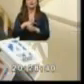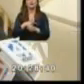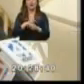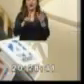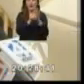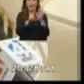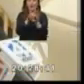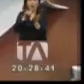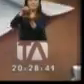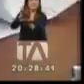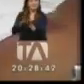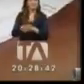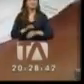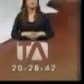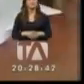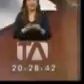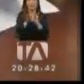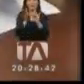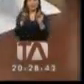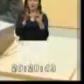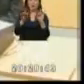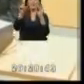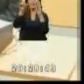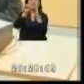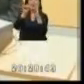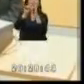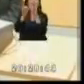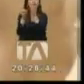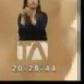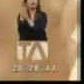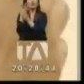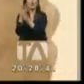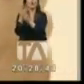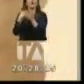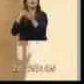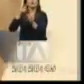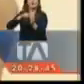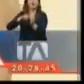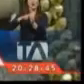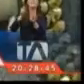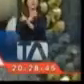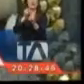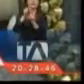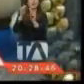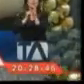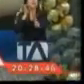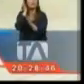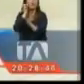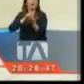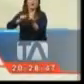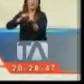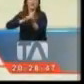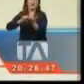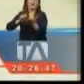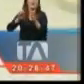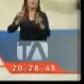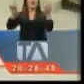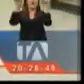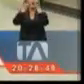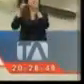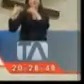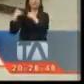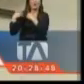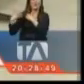una ley, sino su aplicación. El texto incluye articulados como la creación de un registro único de violencias contra las mujeres, que será el encargado